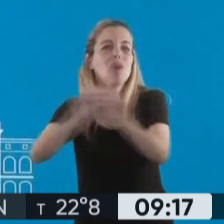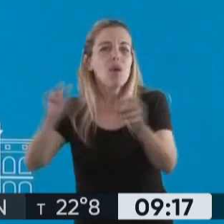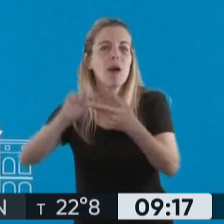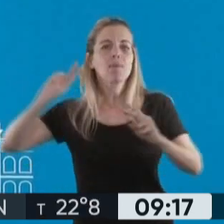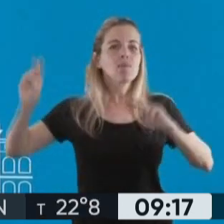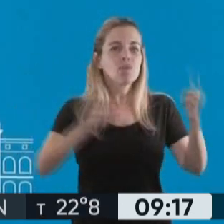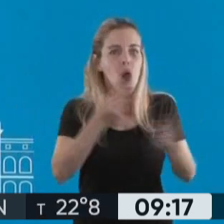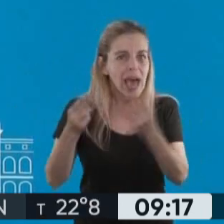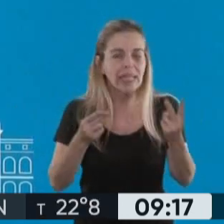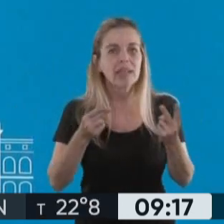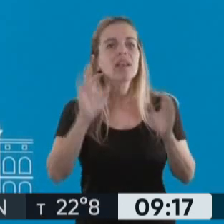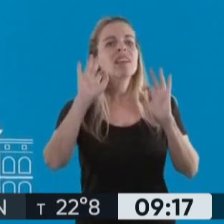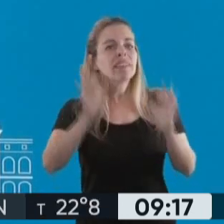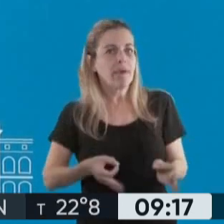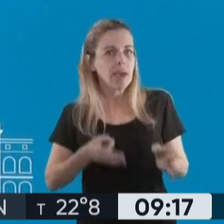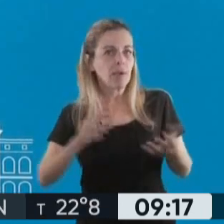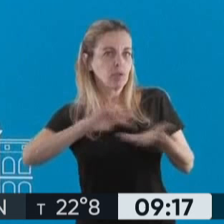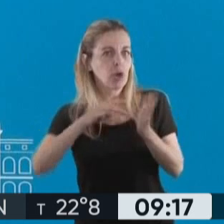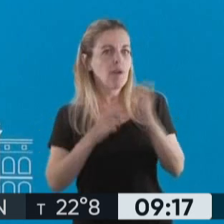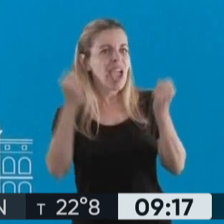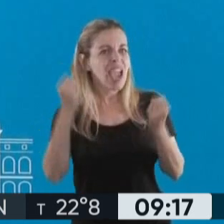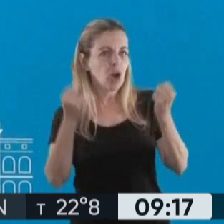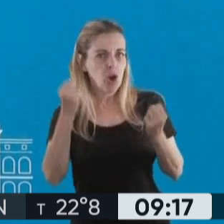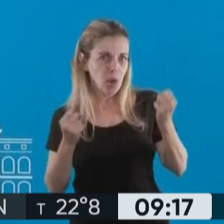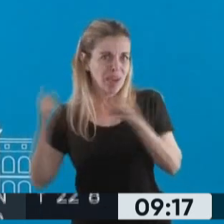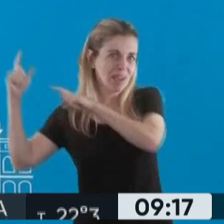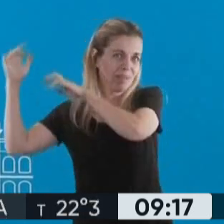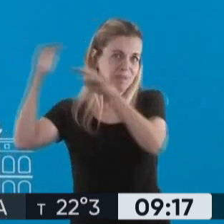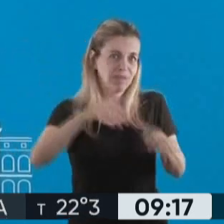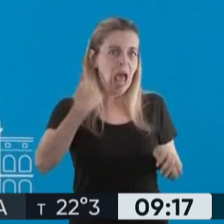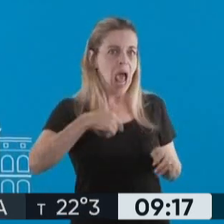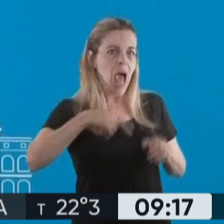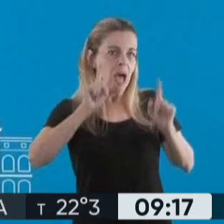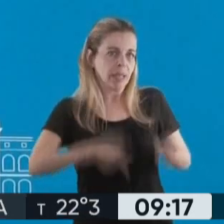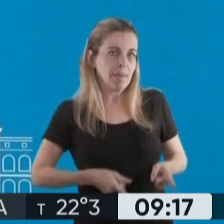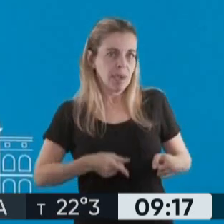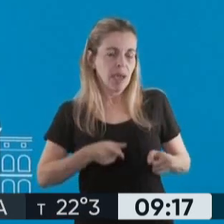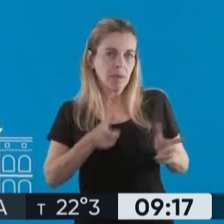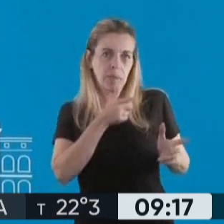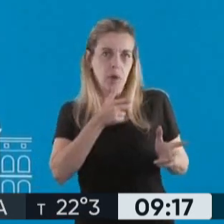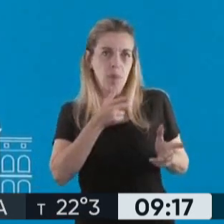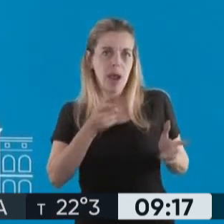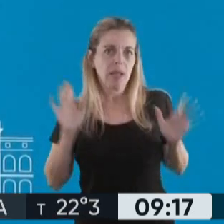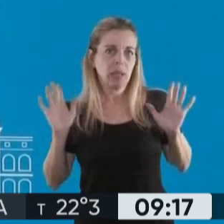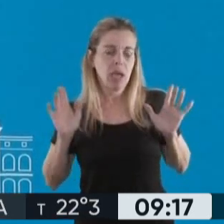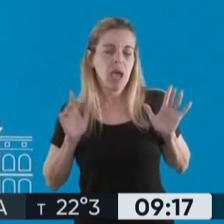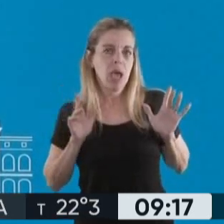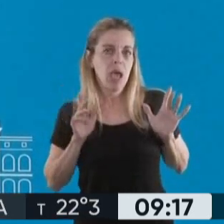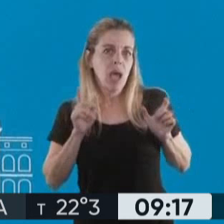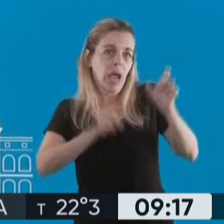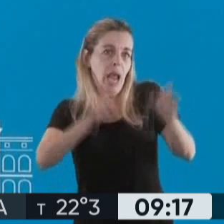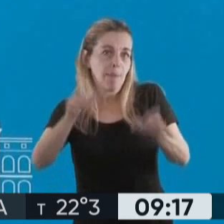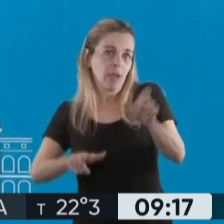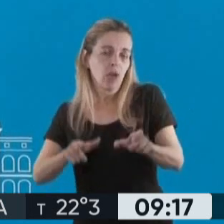tiene consecuencias económicas gravísimas que están llegando a todo el mundo y que ya llegaron a la Argentina. Nos parece que tiene derecho la